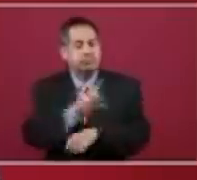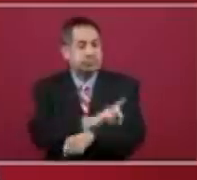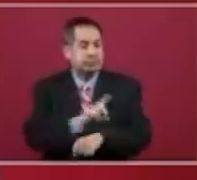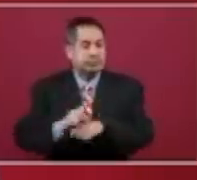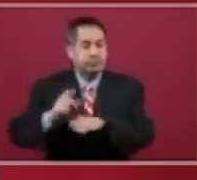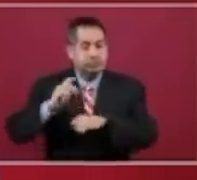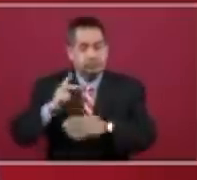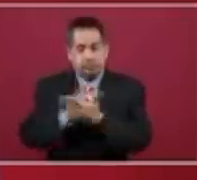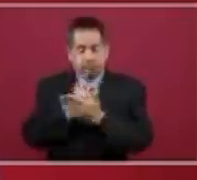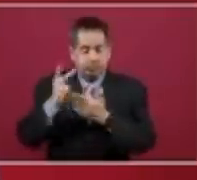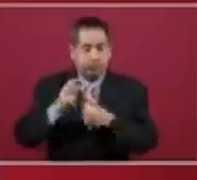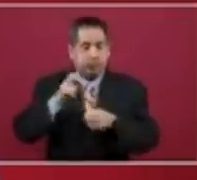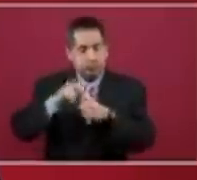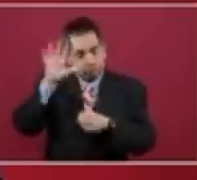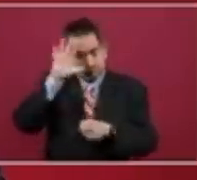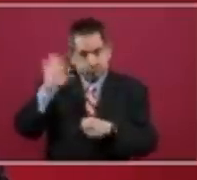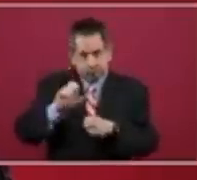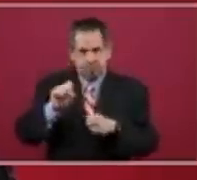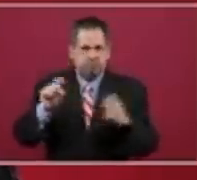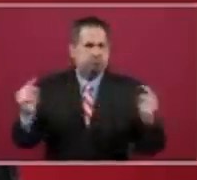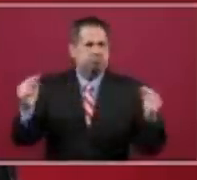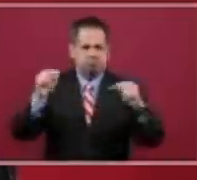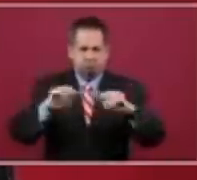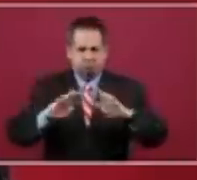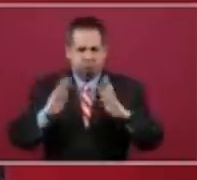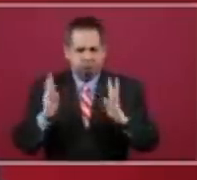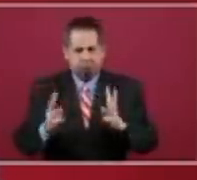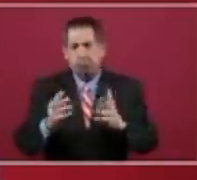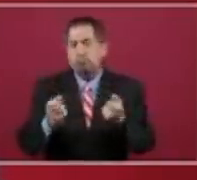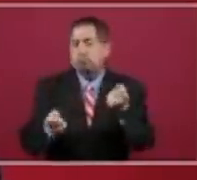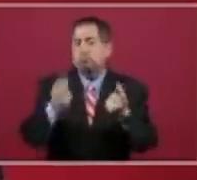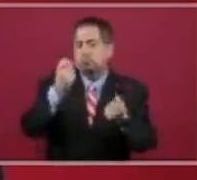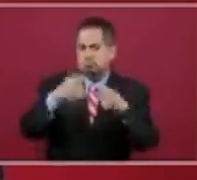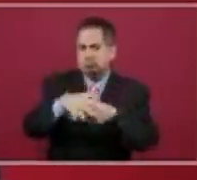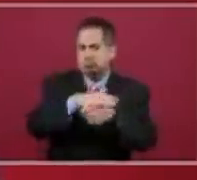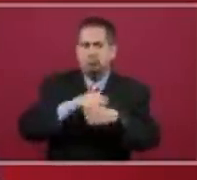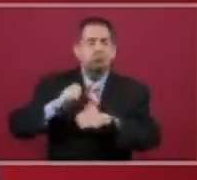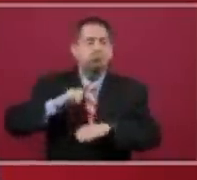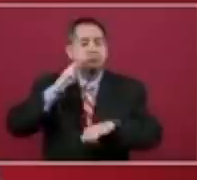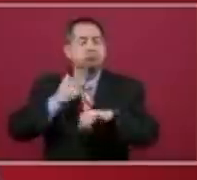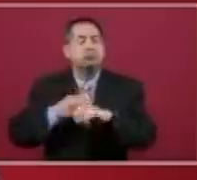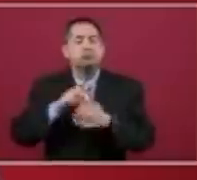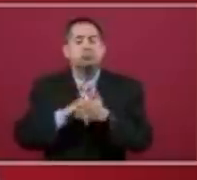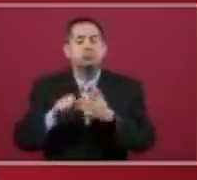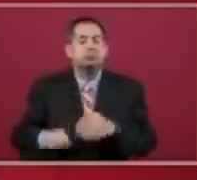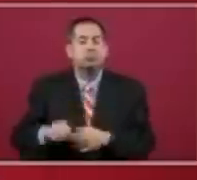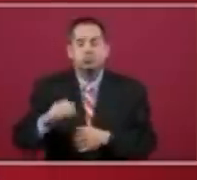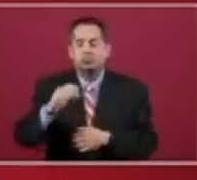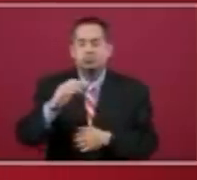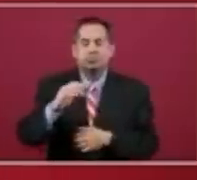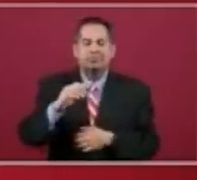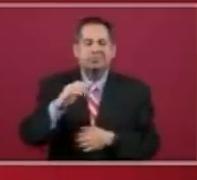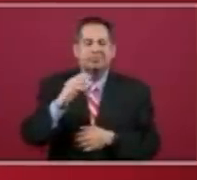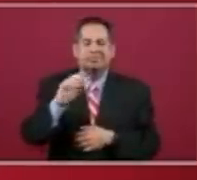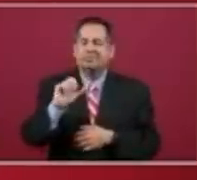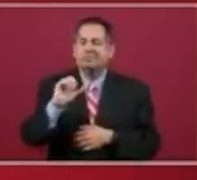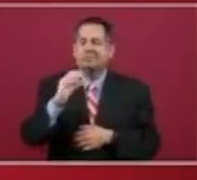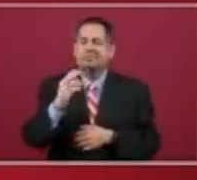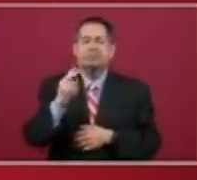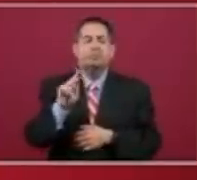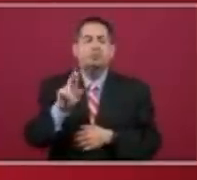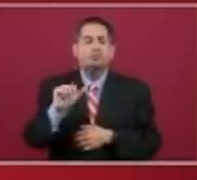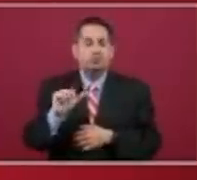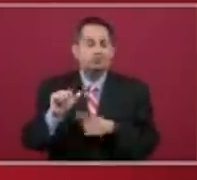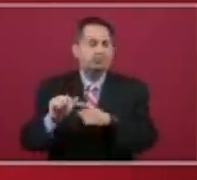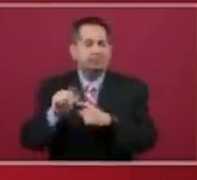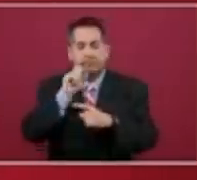Programas de Desarrollo en Morelos y de algunas autoridades locales, por ejemplo, CEAGUA. También estuve yo presente en